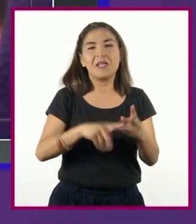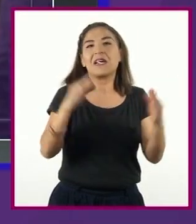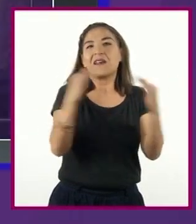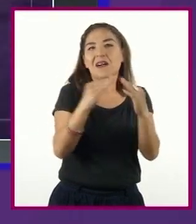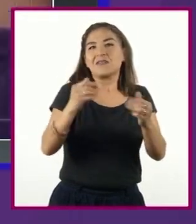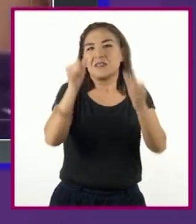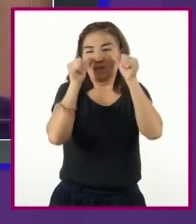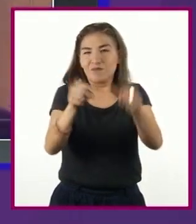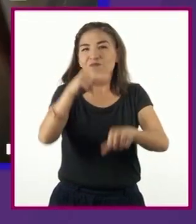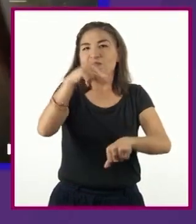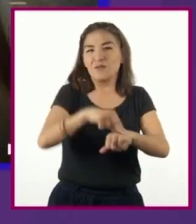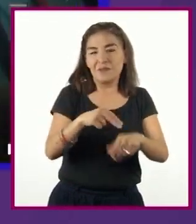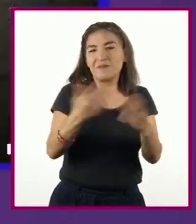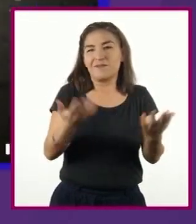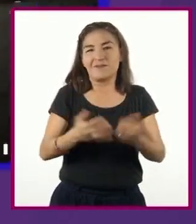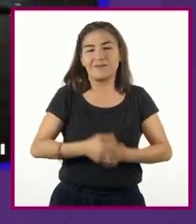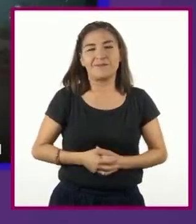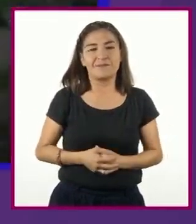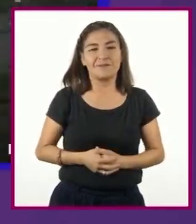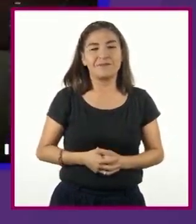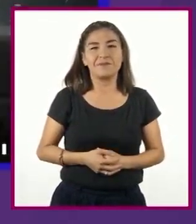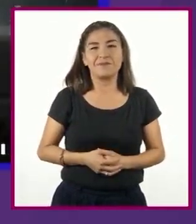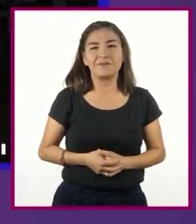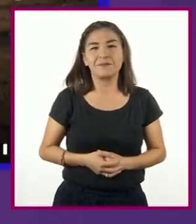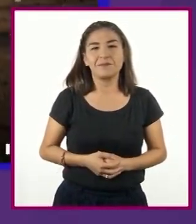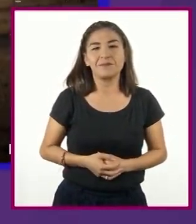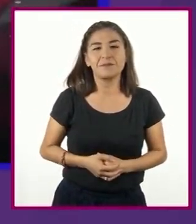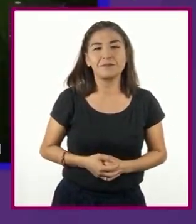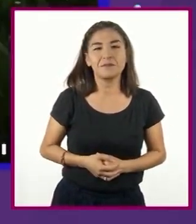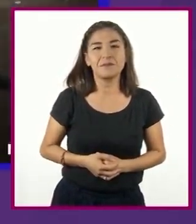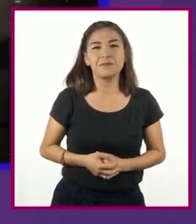y servicios básicos.